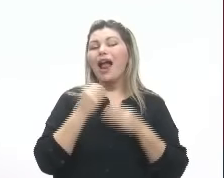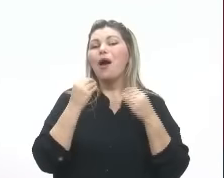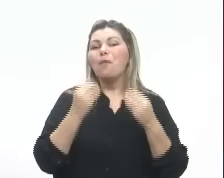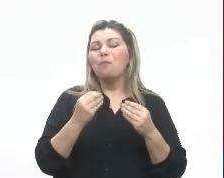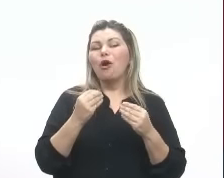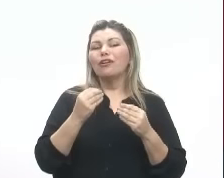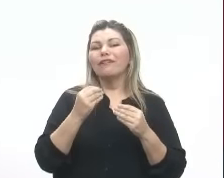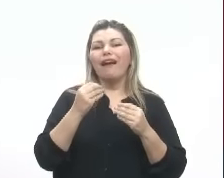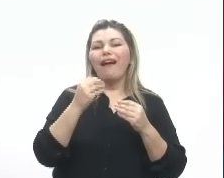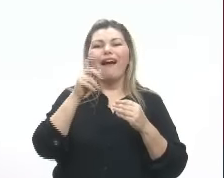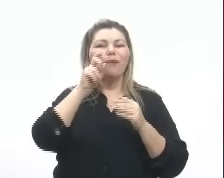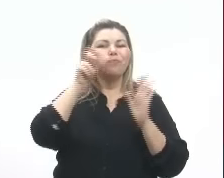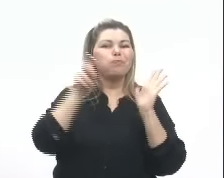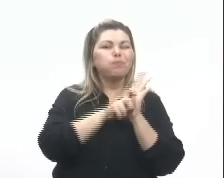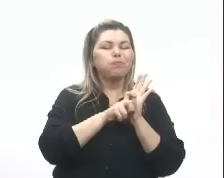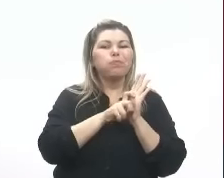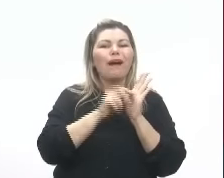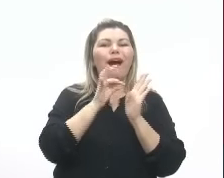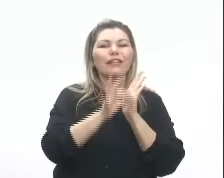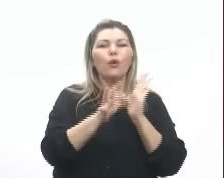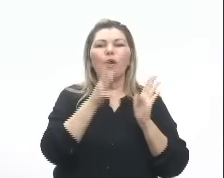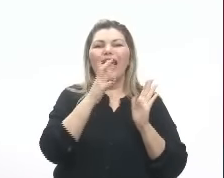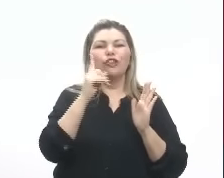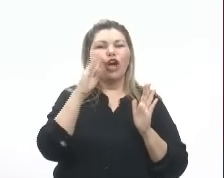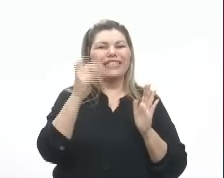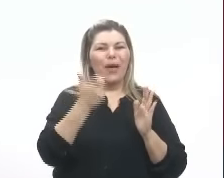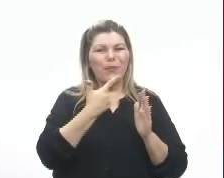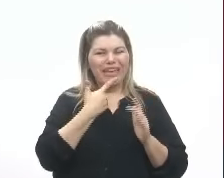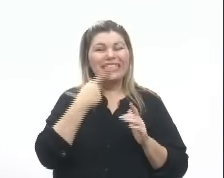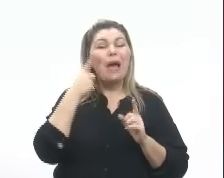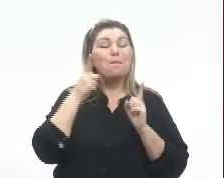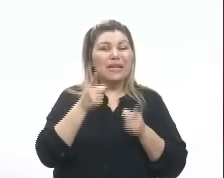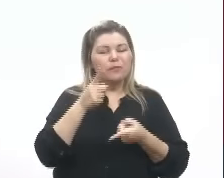la Constitución, que fue lo primero que tumbó la dictadura de Aramburu.